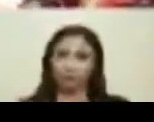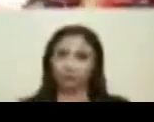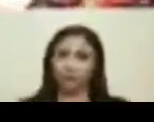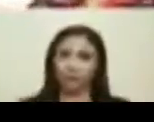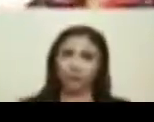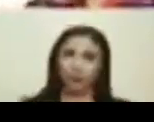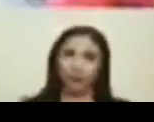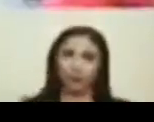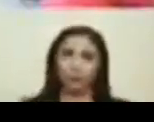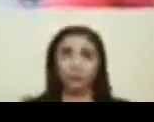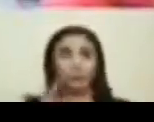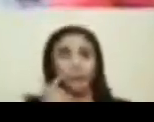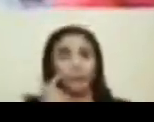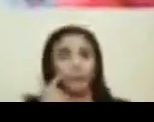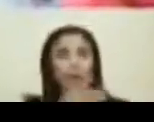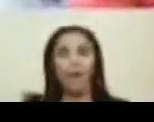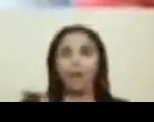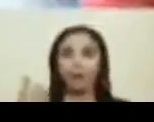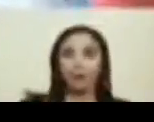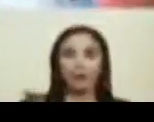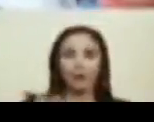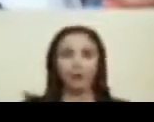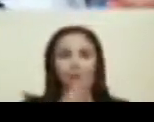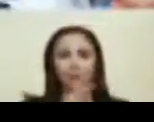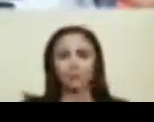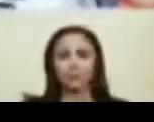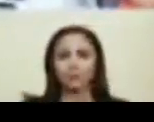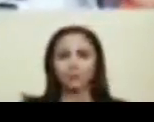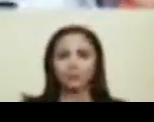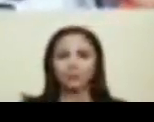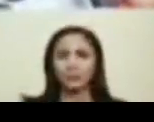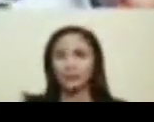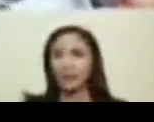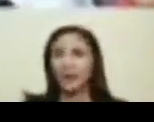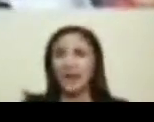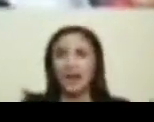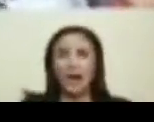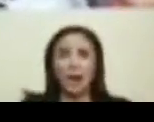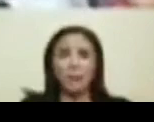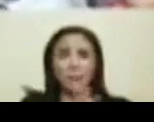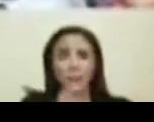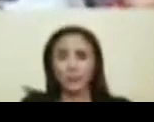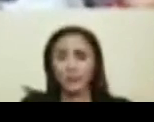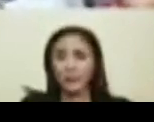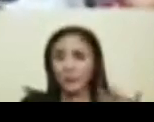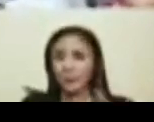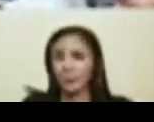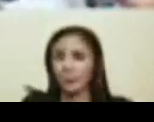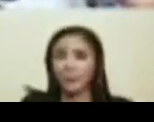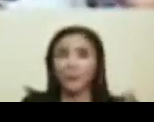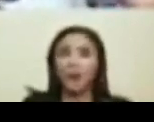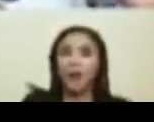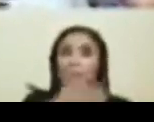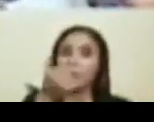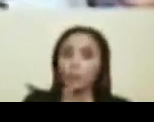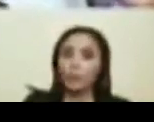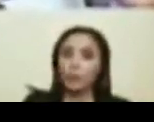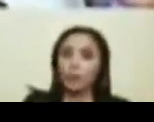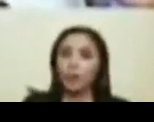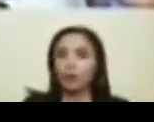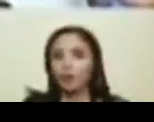miren cómo está argentina en una crisis de hundimiento general por culpa